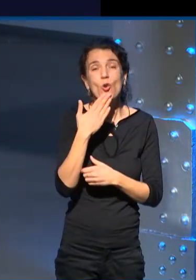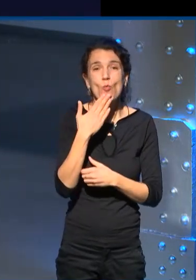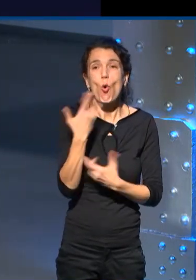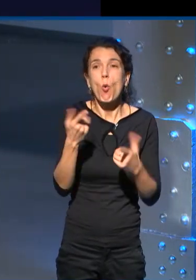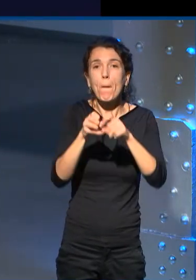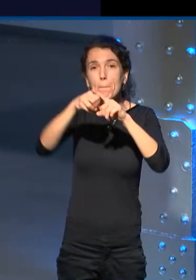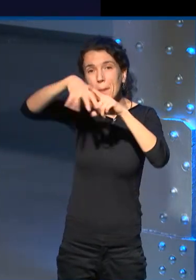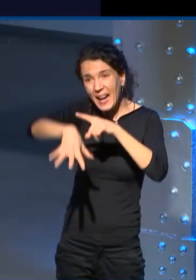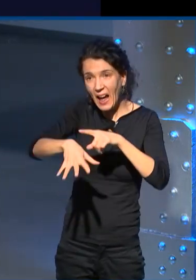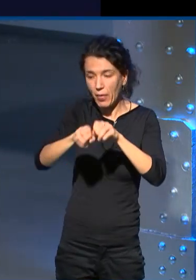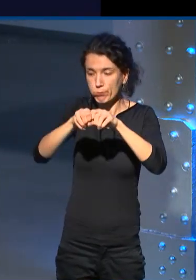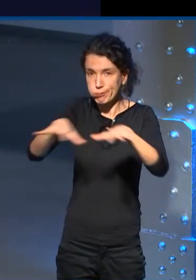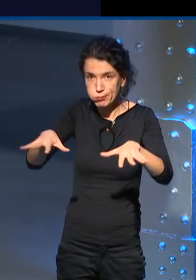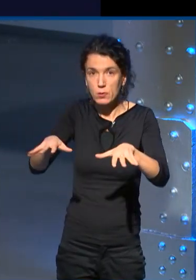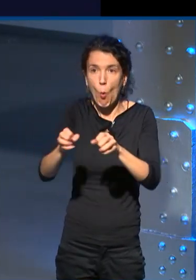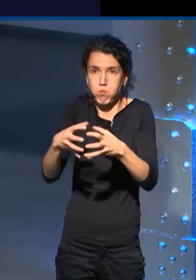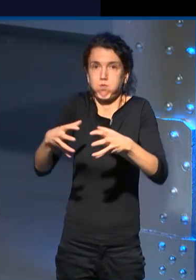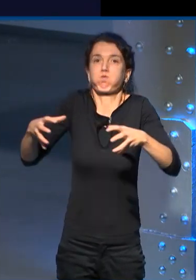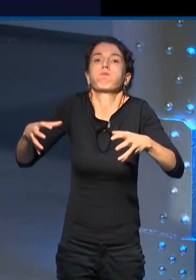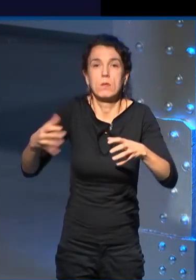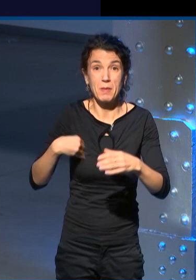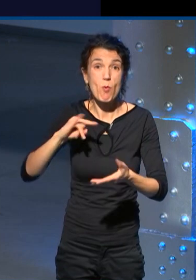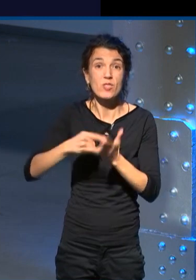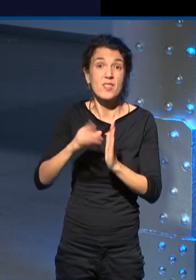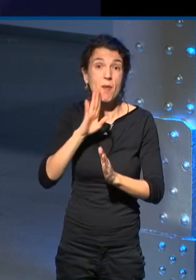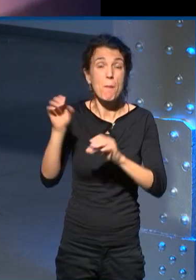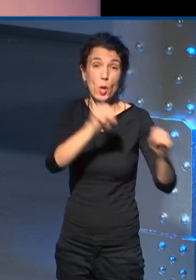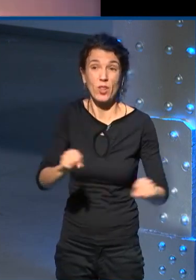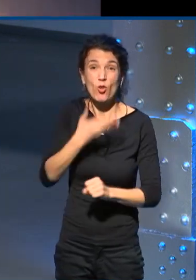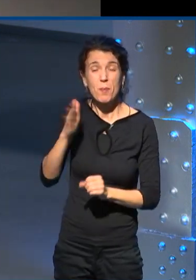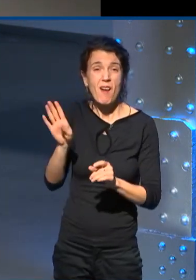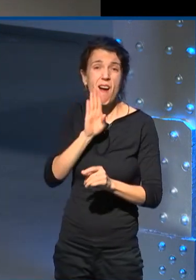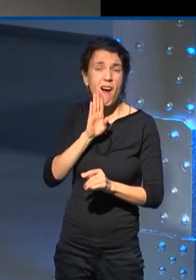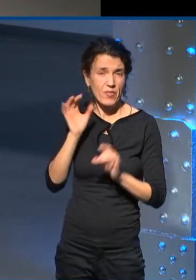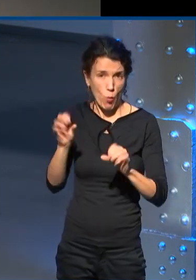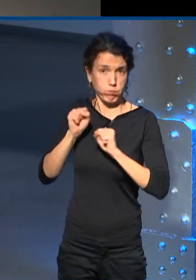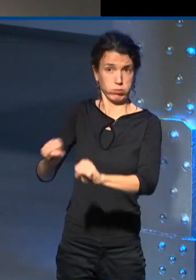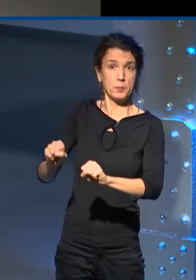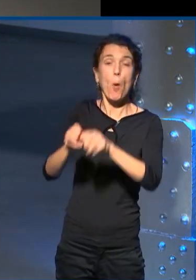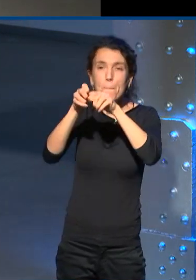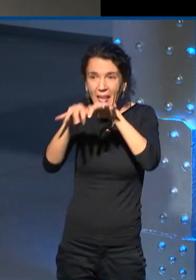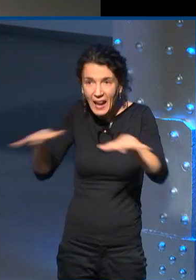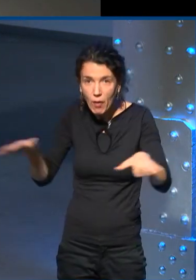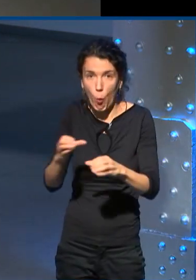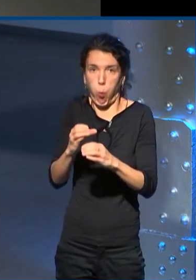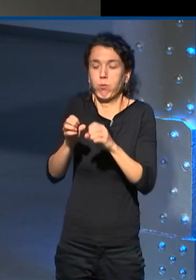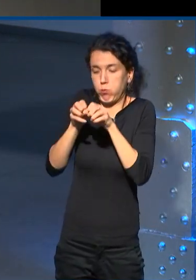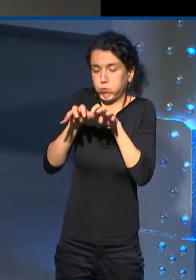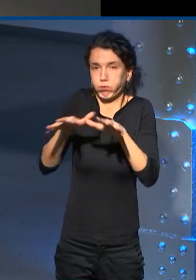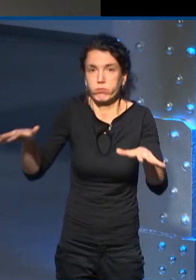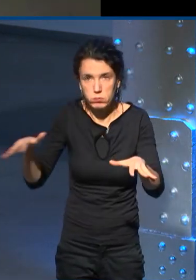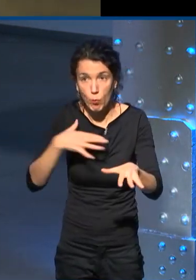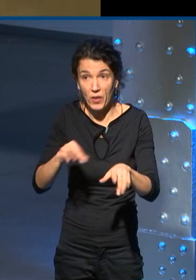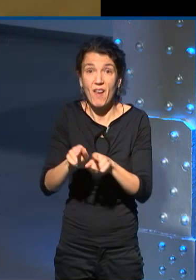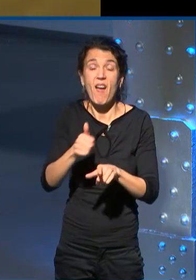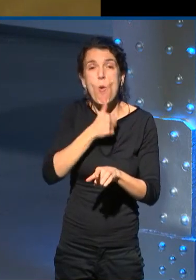va plegada y que en un momento dado se infla y vemos que lo que es el mismo sistema de protección térmica que hemos visto hasta ahora, solo que plegable e inflable en vez de rígido, para que